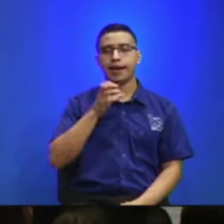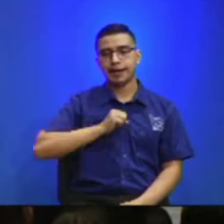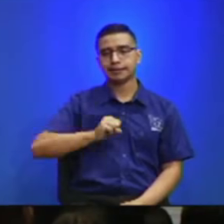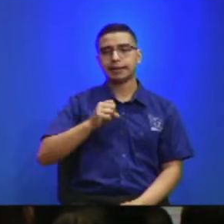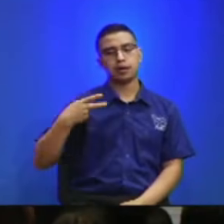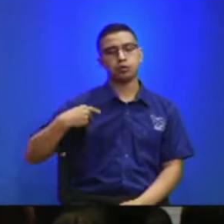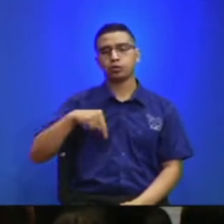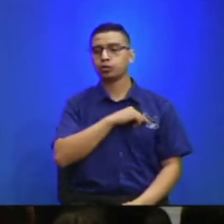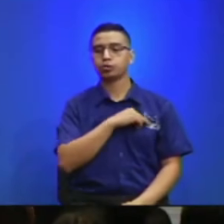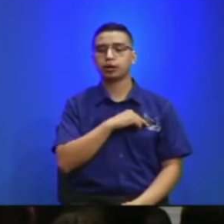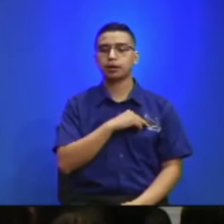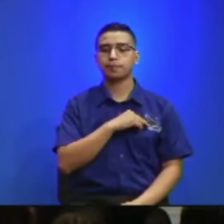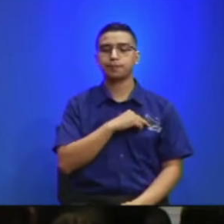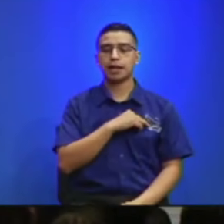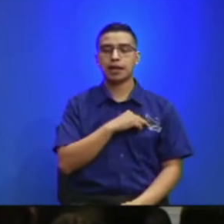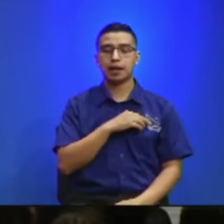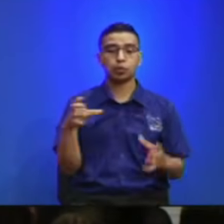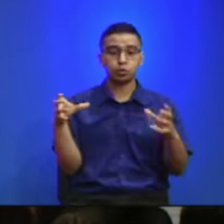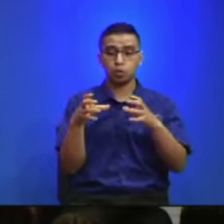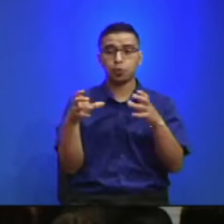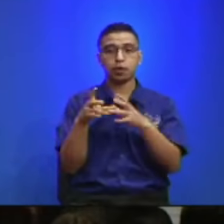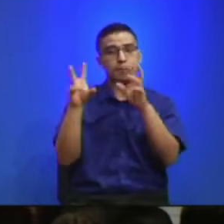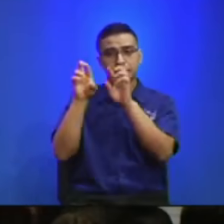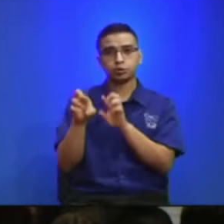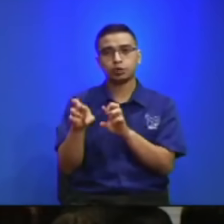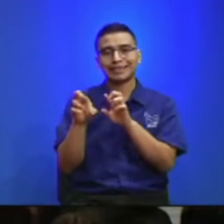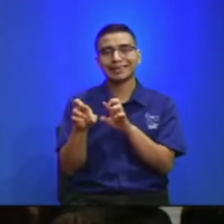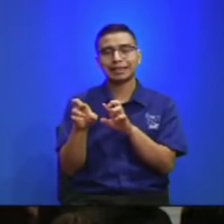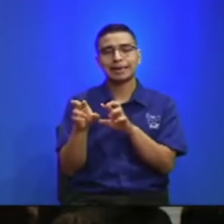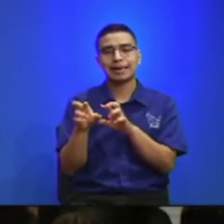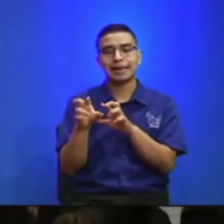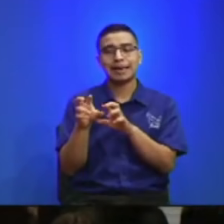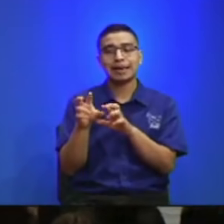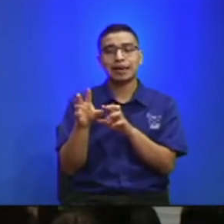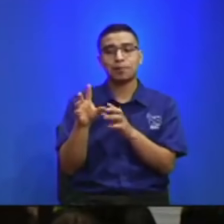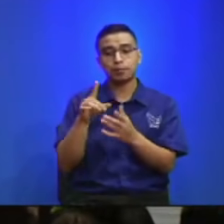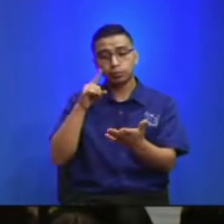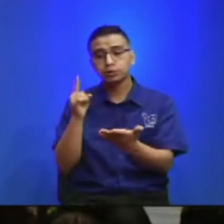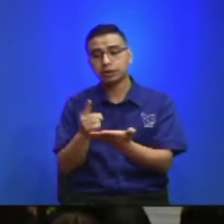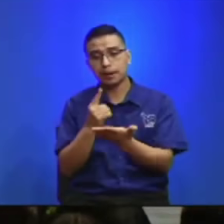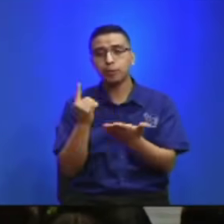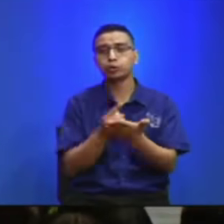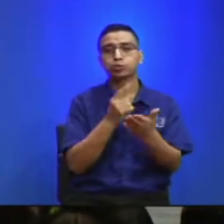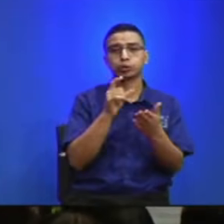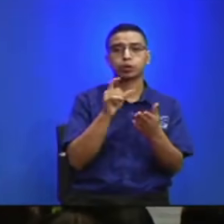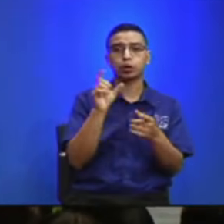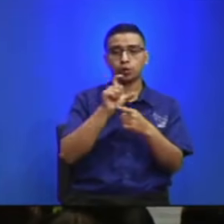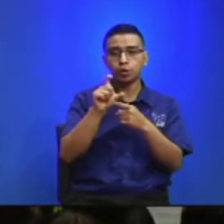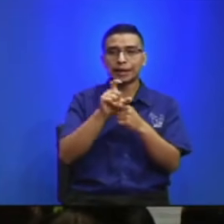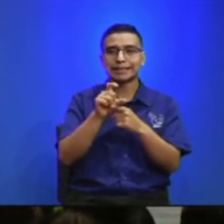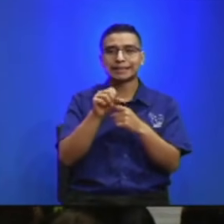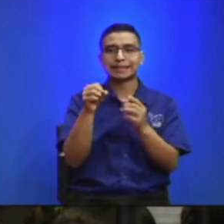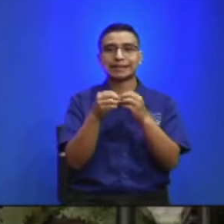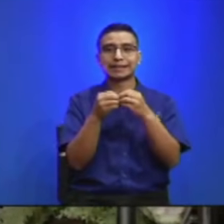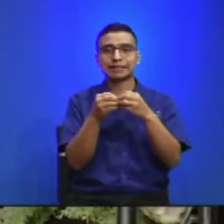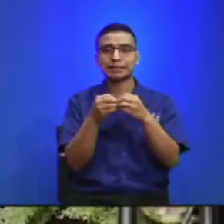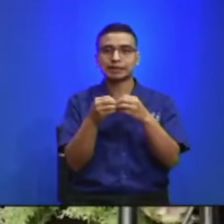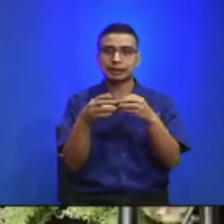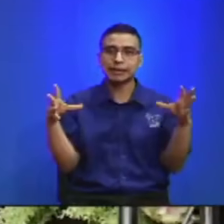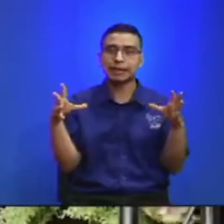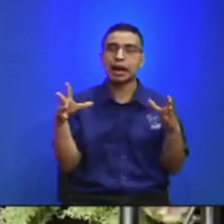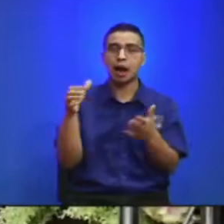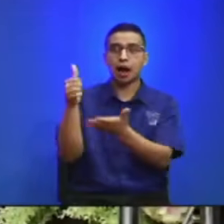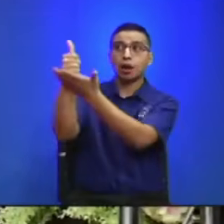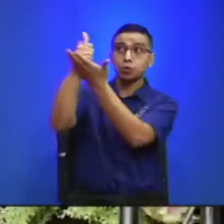con ministros descubramos cosas sino nos ayuda el señor es decir que